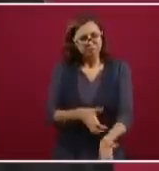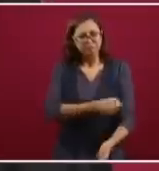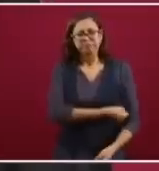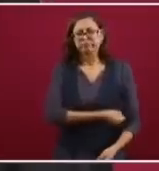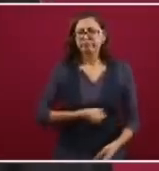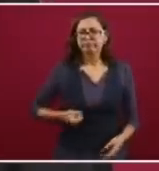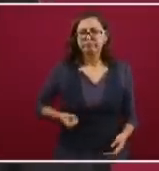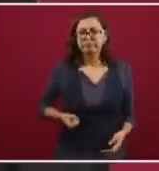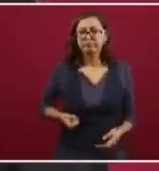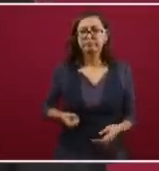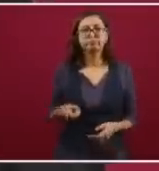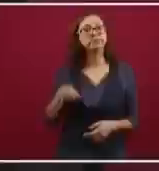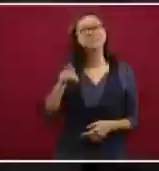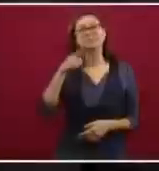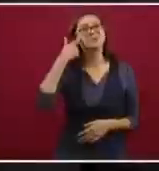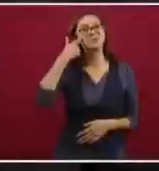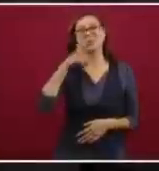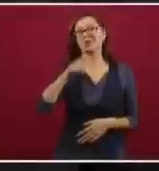quieren aprobarla